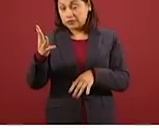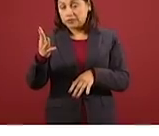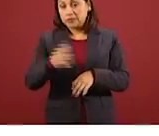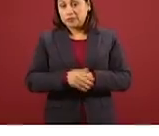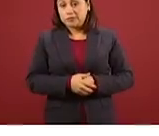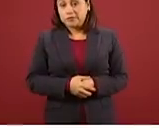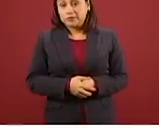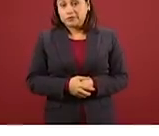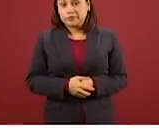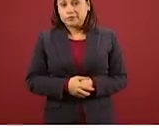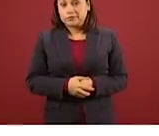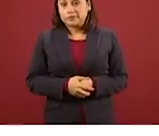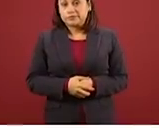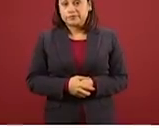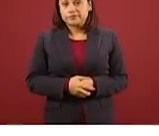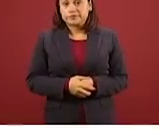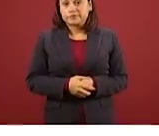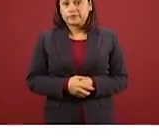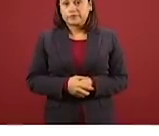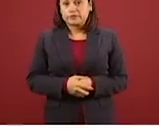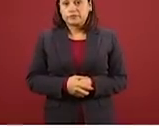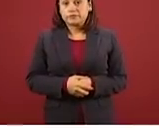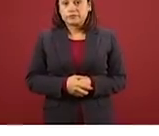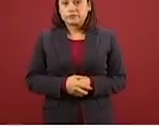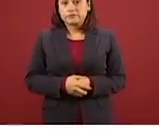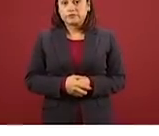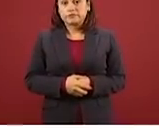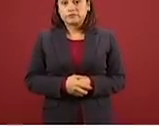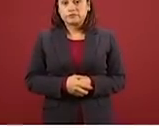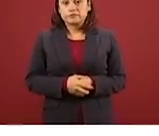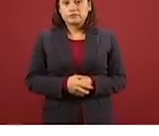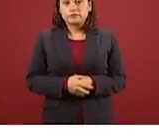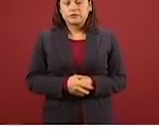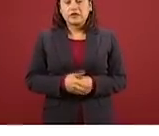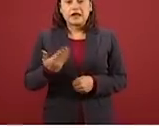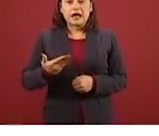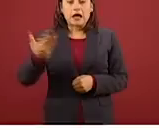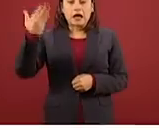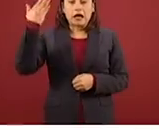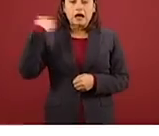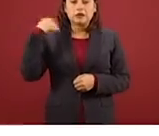lo que se enajenó de suelo patrio durante el porfiriato,